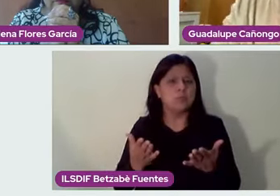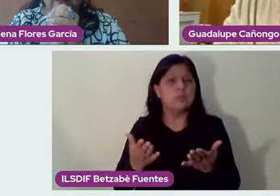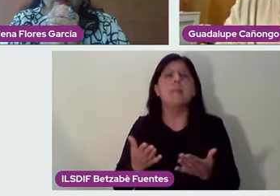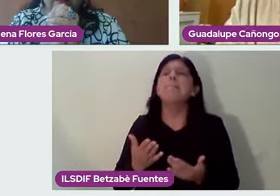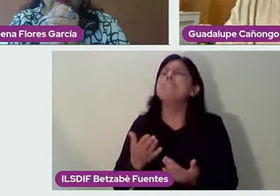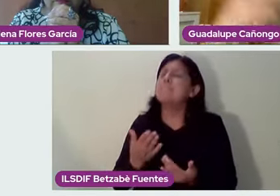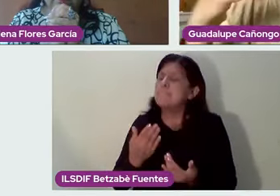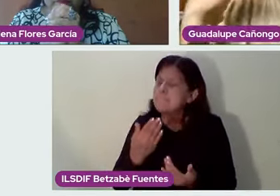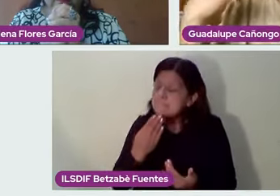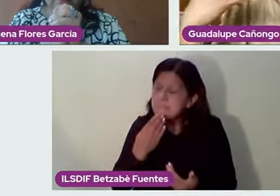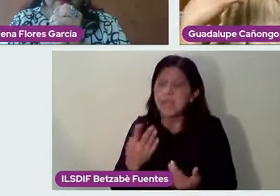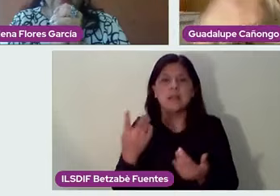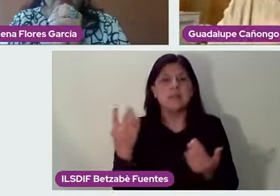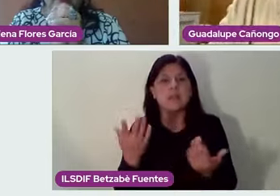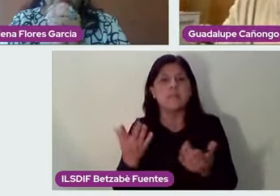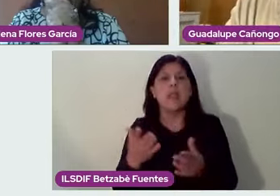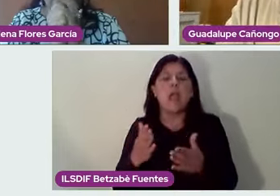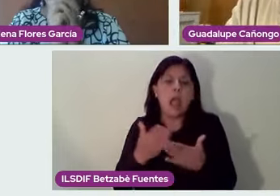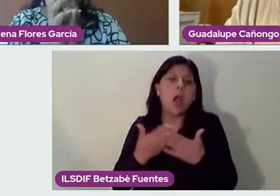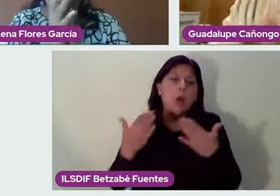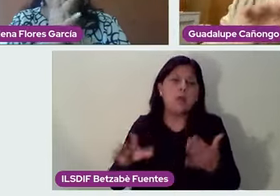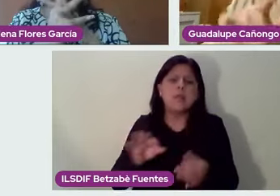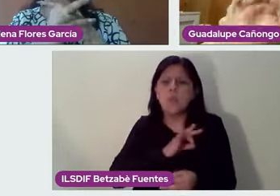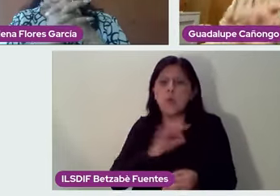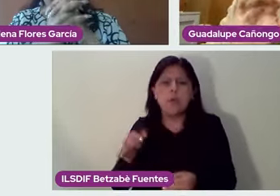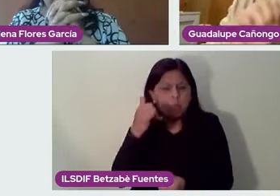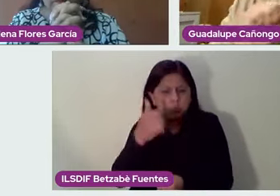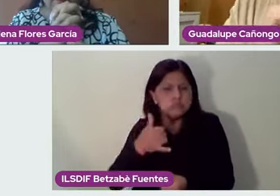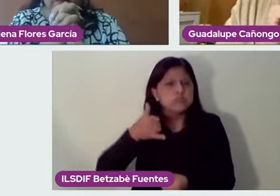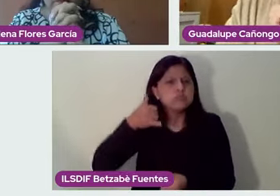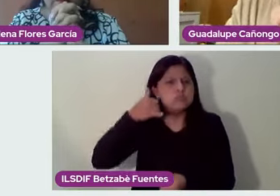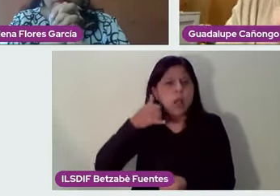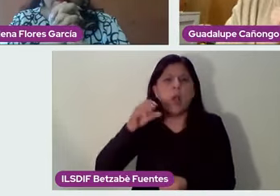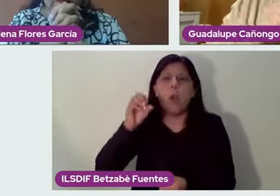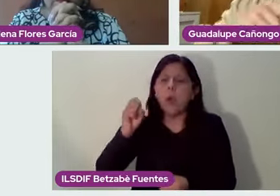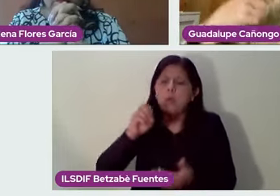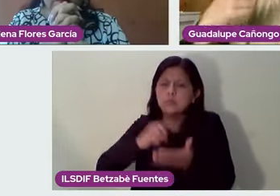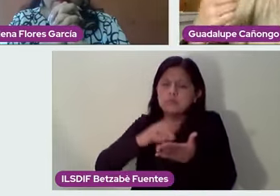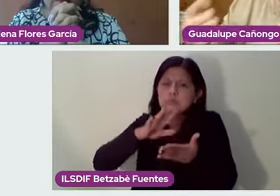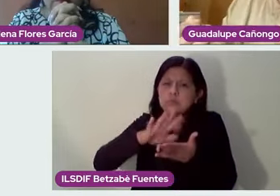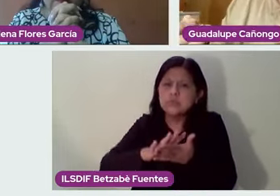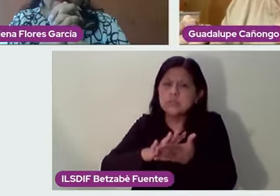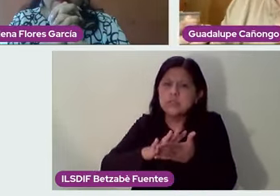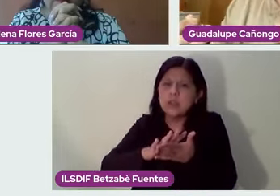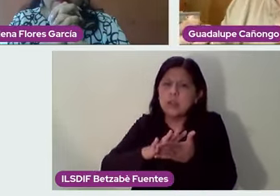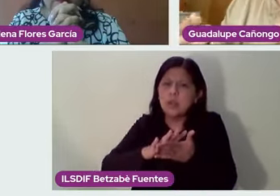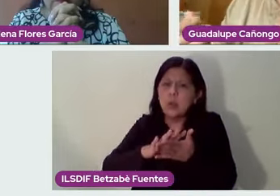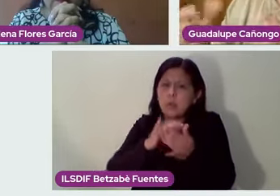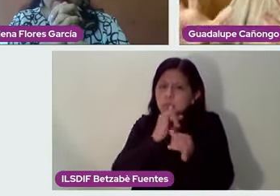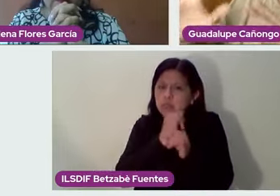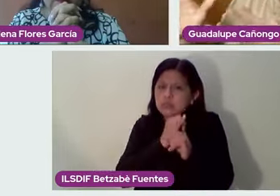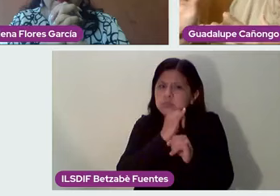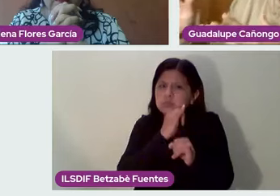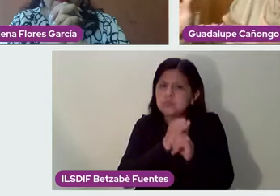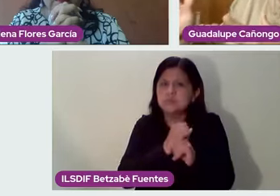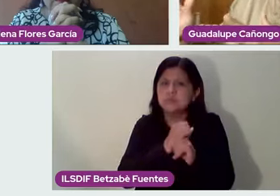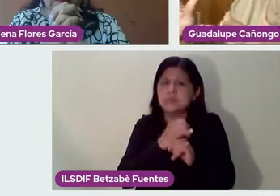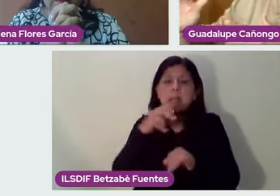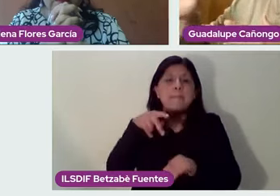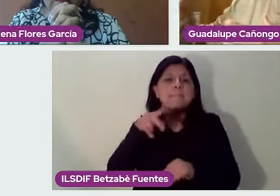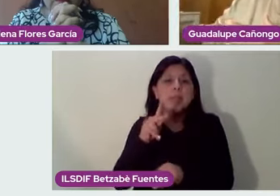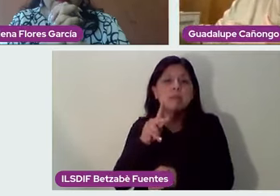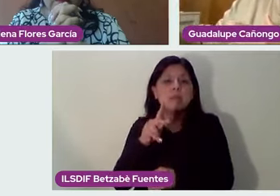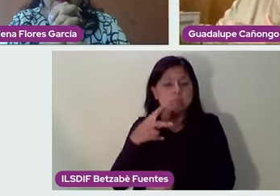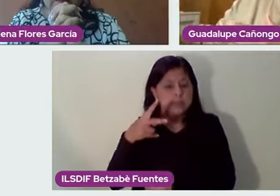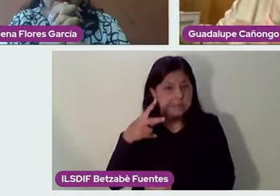qué bueno que ya podemos marcar, qué bueno que ya podemos sacar cita por internet, pero tenemos que también respetar